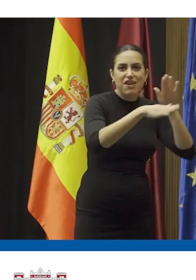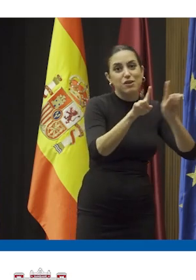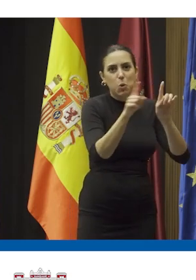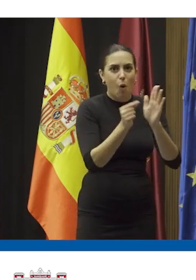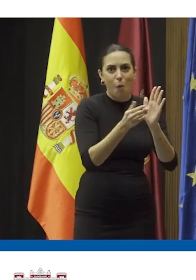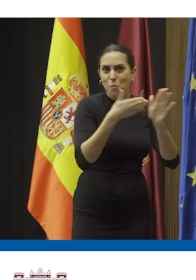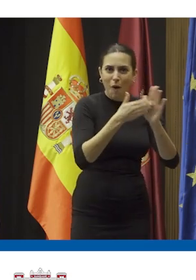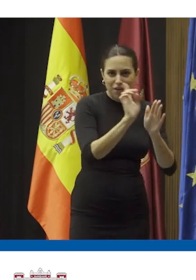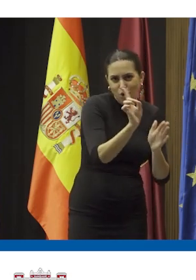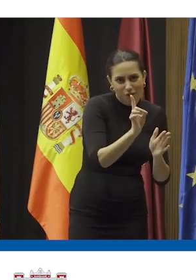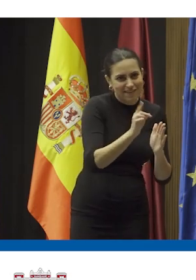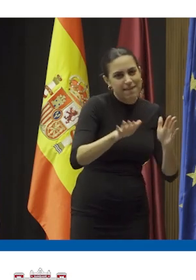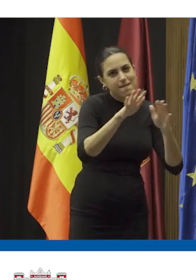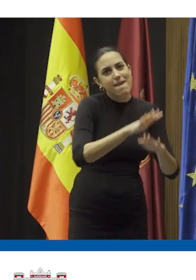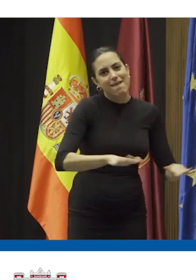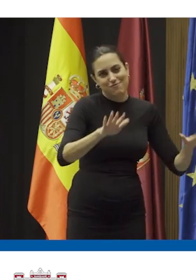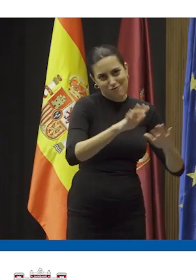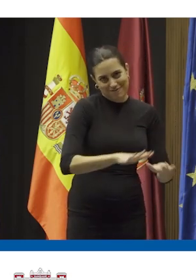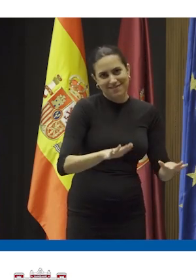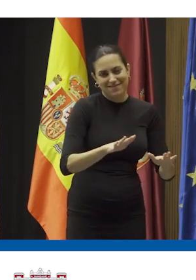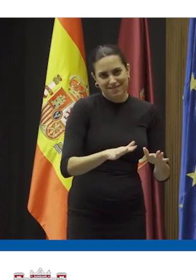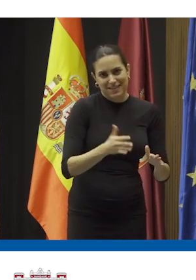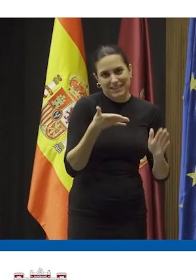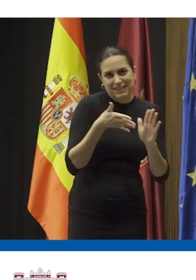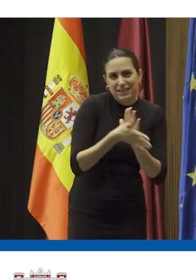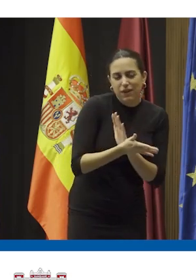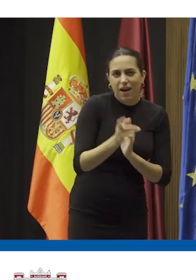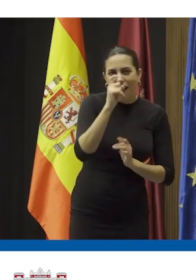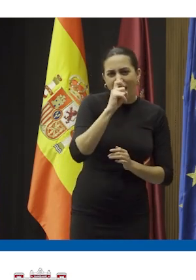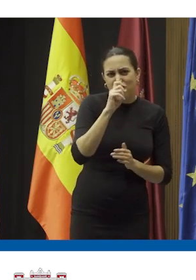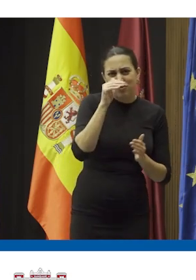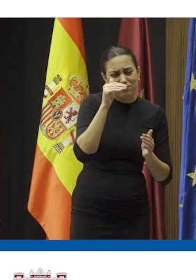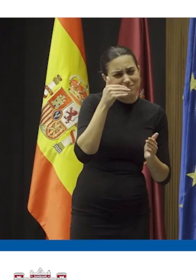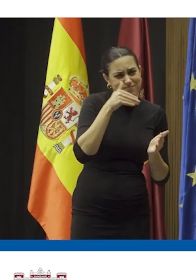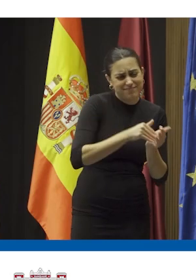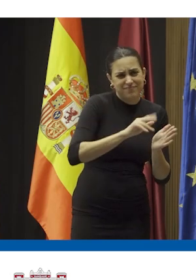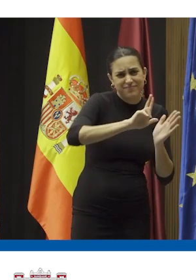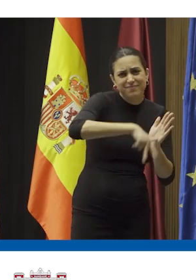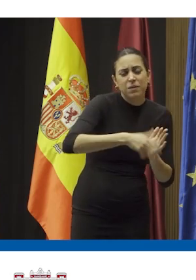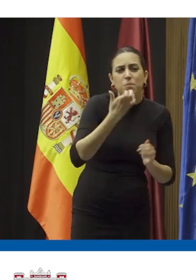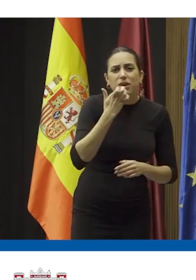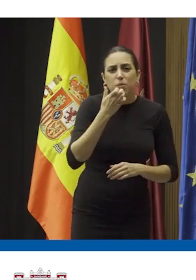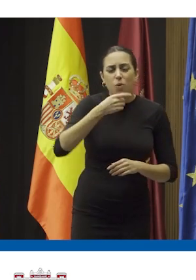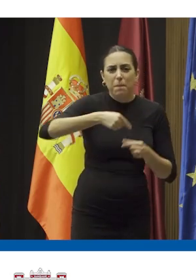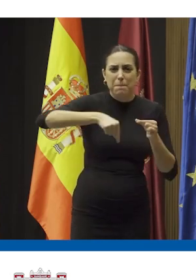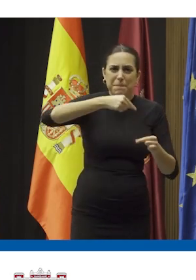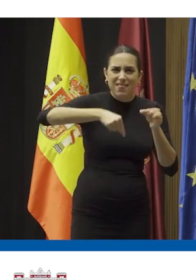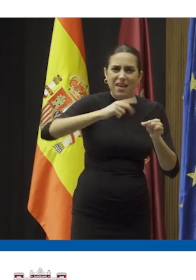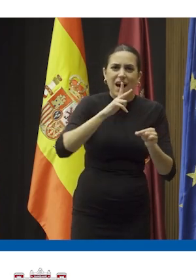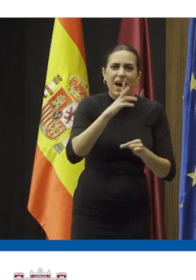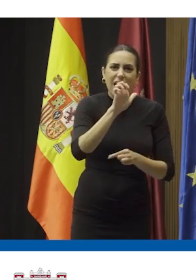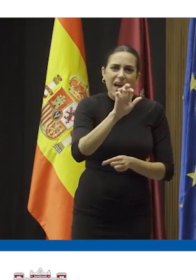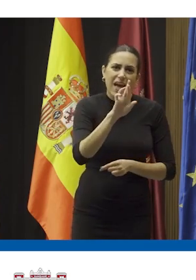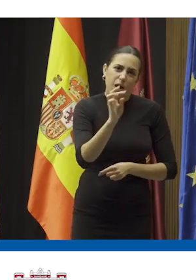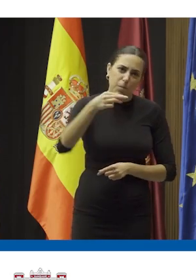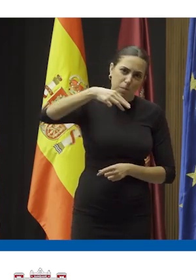han podido pasar milenios entre lo que era utilizar una pinza hemostática de PEAN o utilizar el hierro